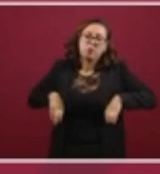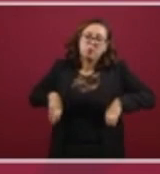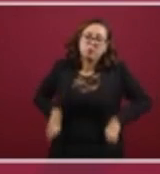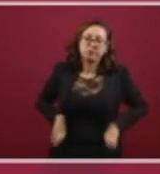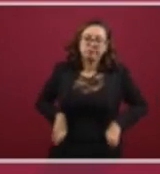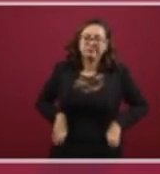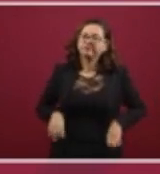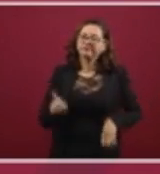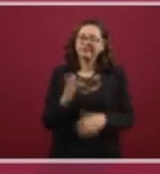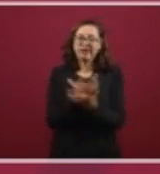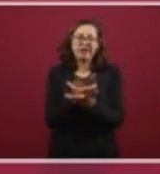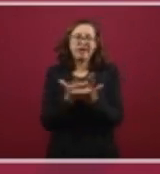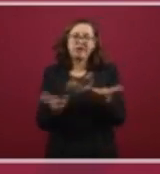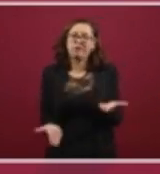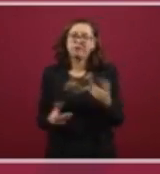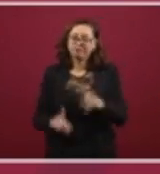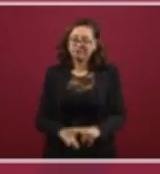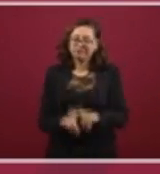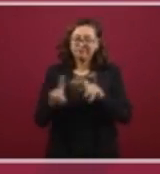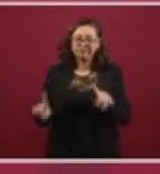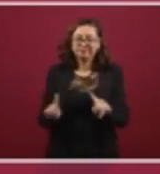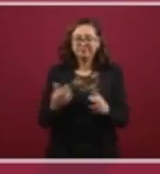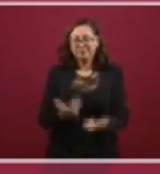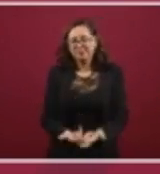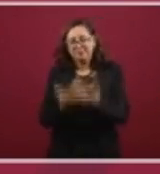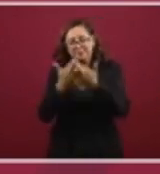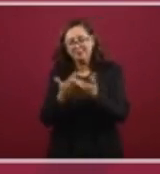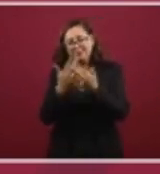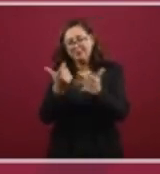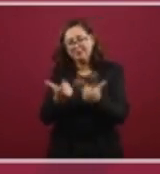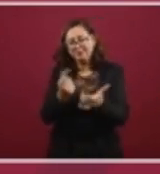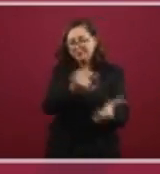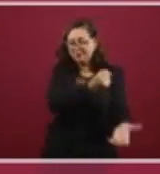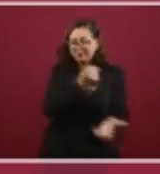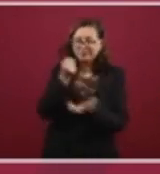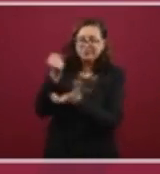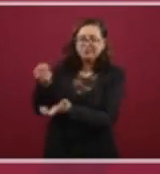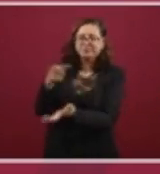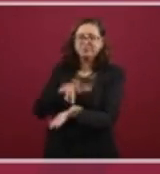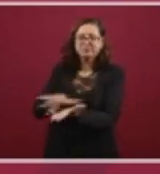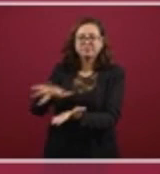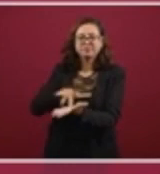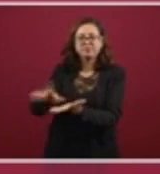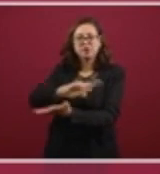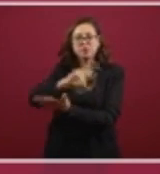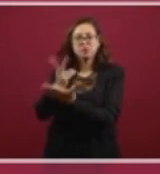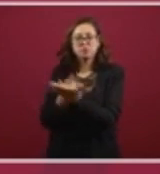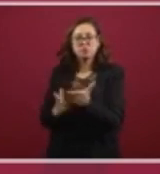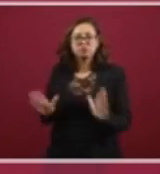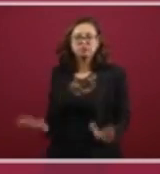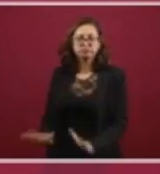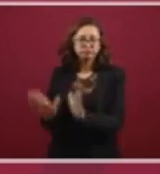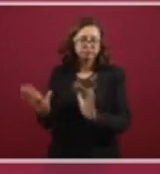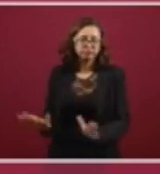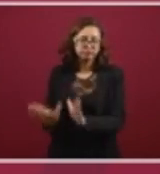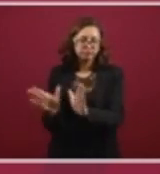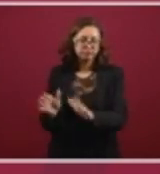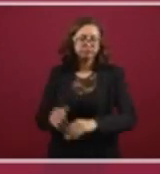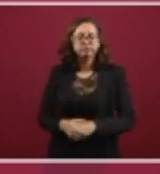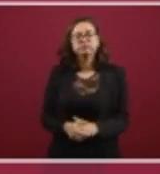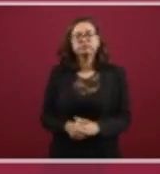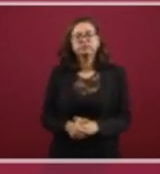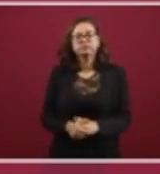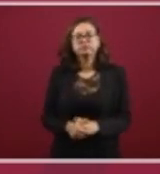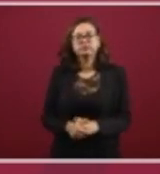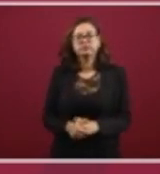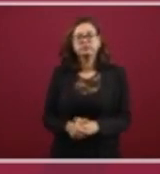para financiar estos programas. Y también se puede